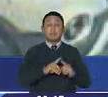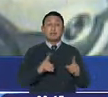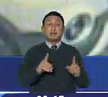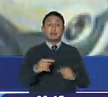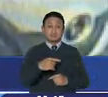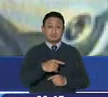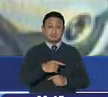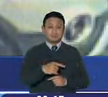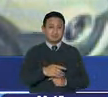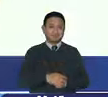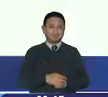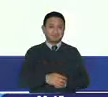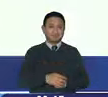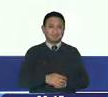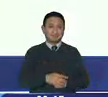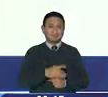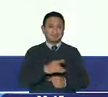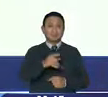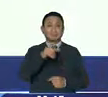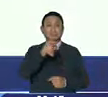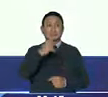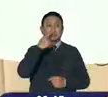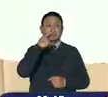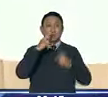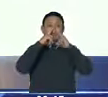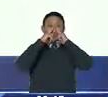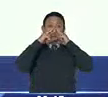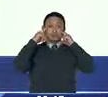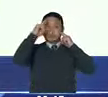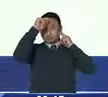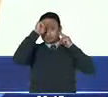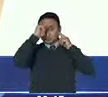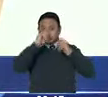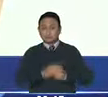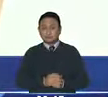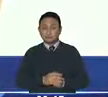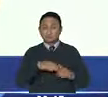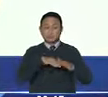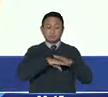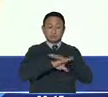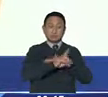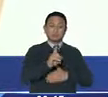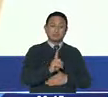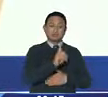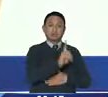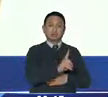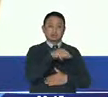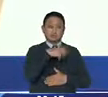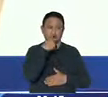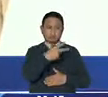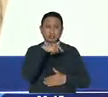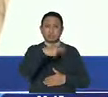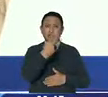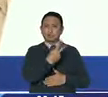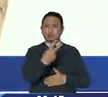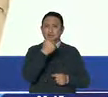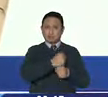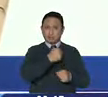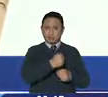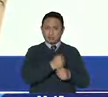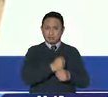intenciones eran otras. Entró un señor con mascarilla, con gorra, y nos vio que estábamos aquí las dos con la clienta